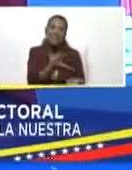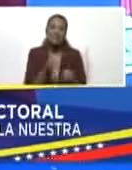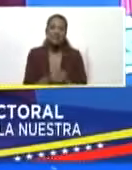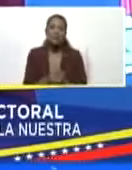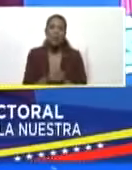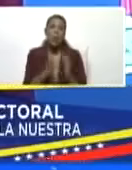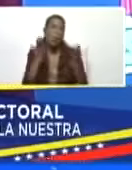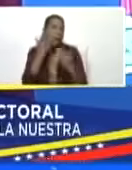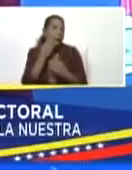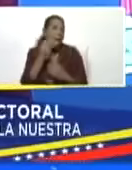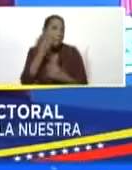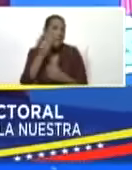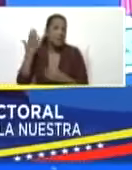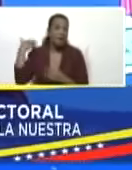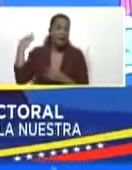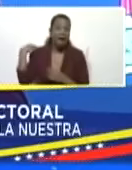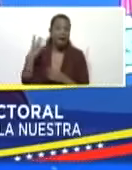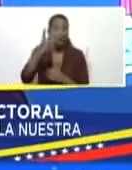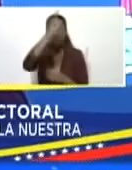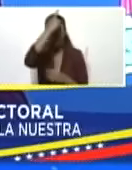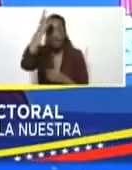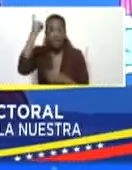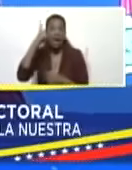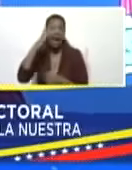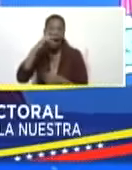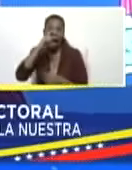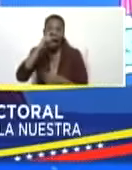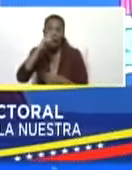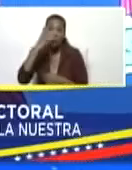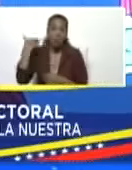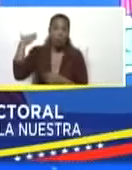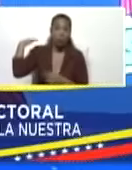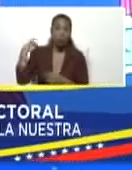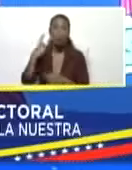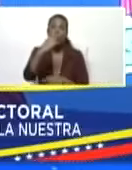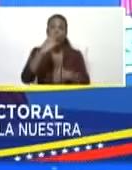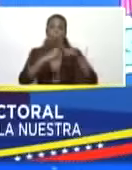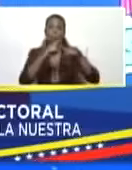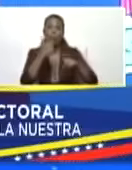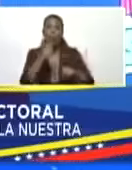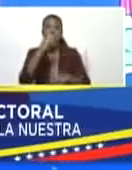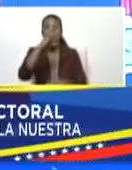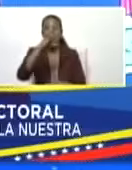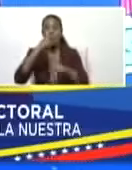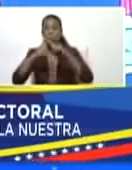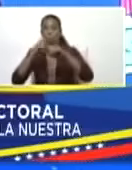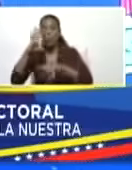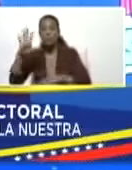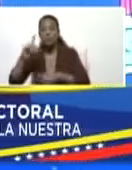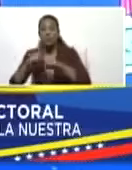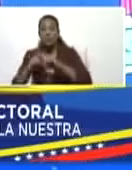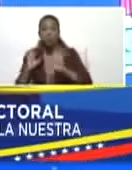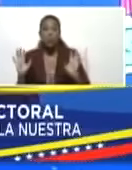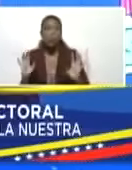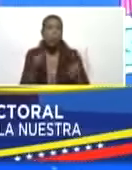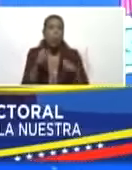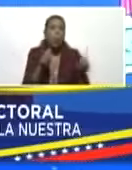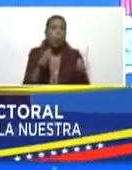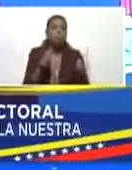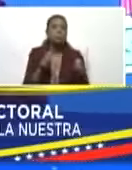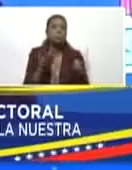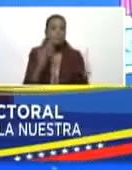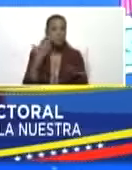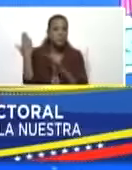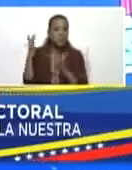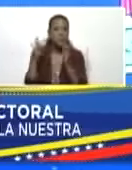con la experiencia que hemos tenido, Diosdado, cómo se preparan para el 1x10, el 5x5 y toda la maquinaria. Diosdado, adelante.